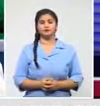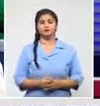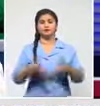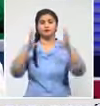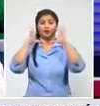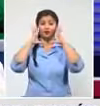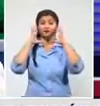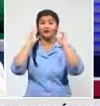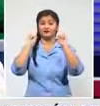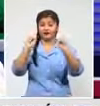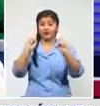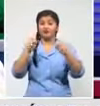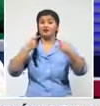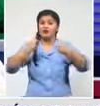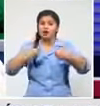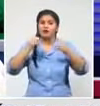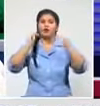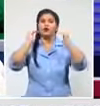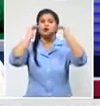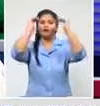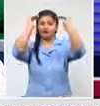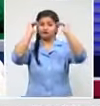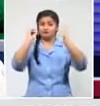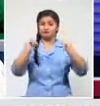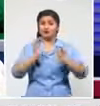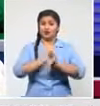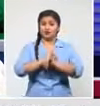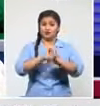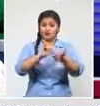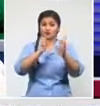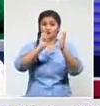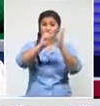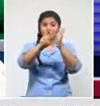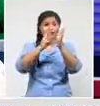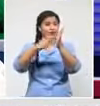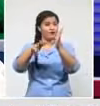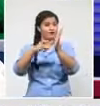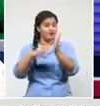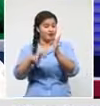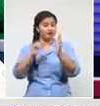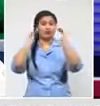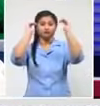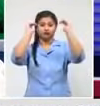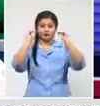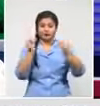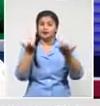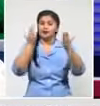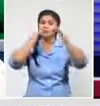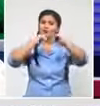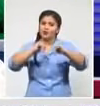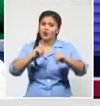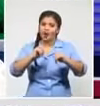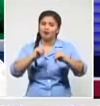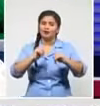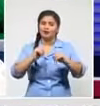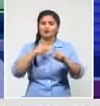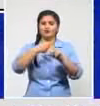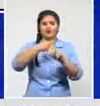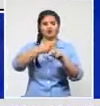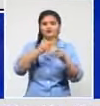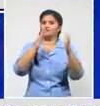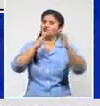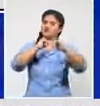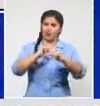se ve por provincia los días que llevan sin reporte de casos autóctonos, que es lo que traducen